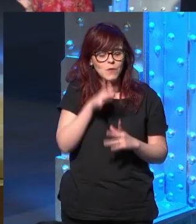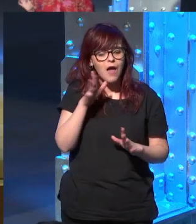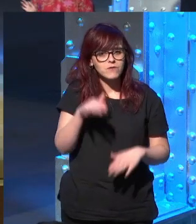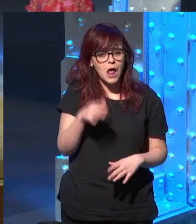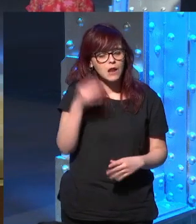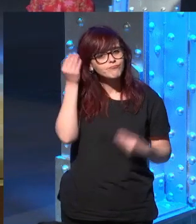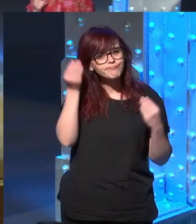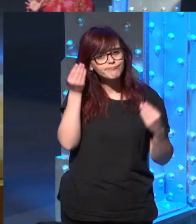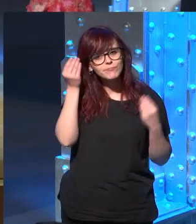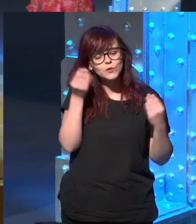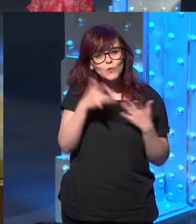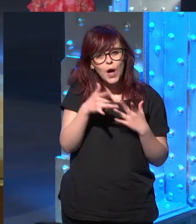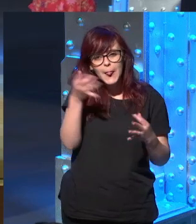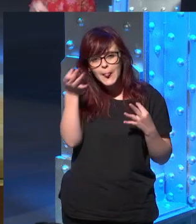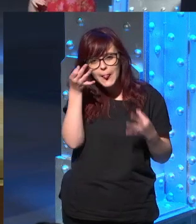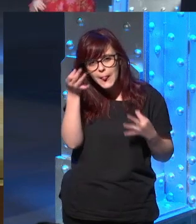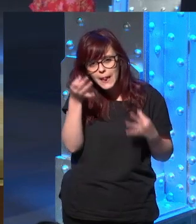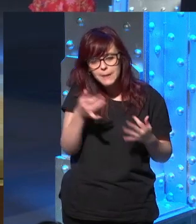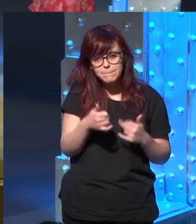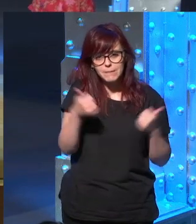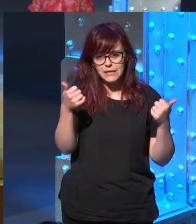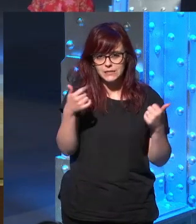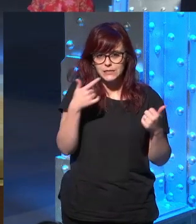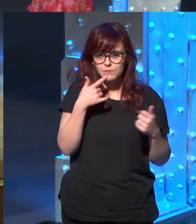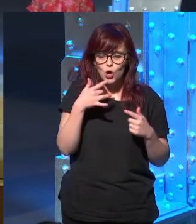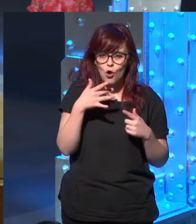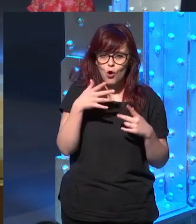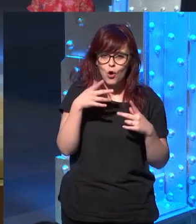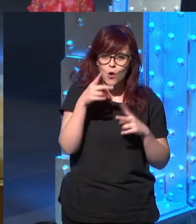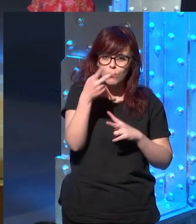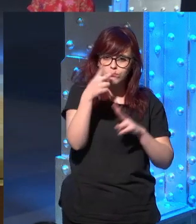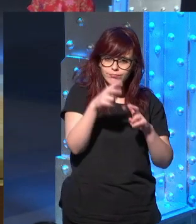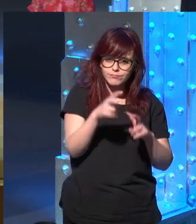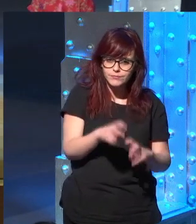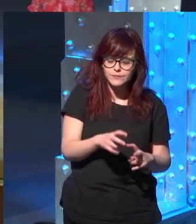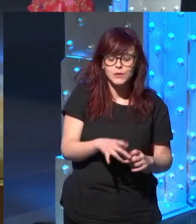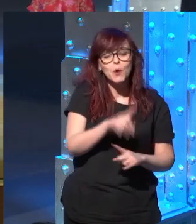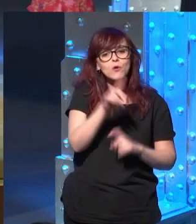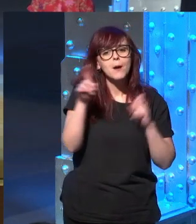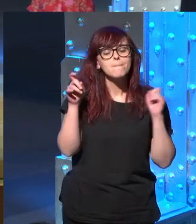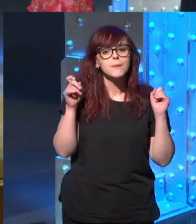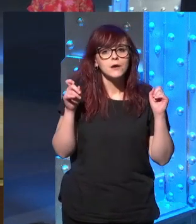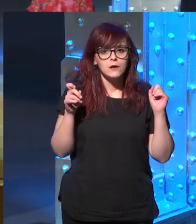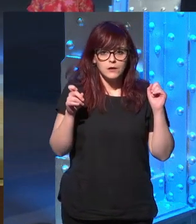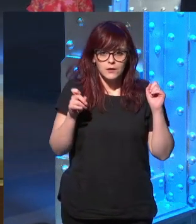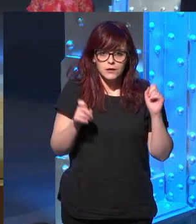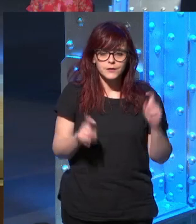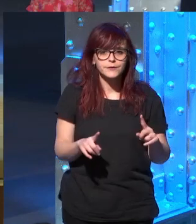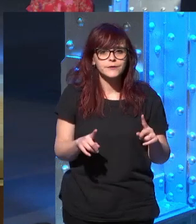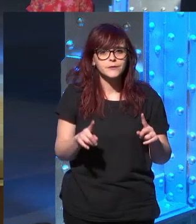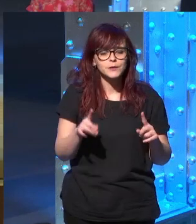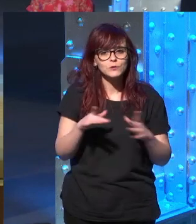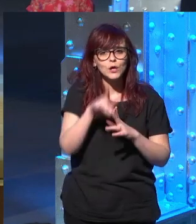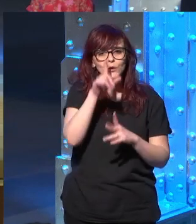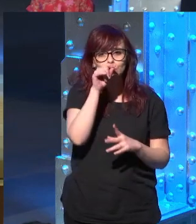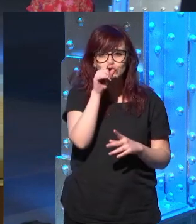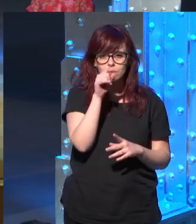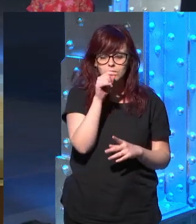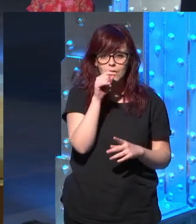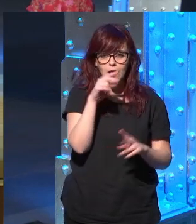más minúsculas, por ahí te vas filtrando. Uh-huh. Uh-huh. Hay una pregunta que nos os lanzan desde Twitter